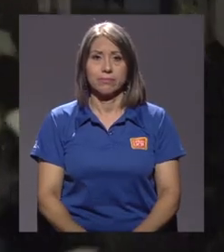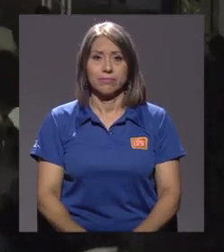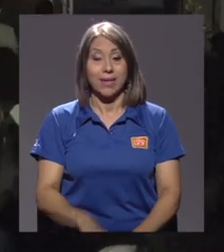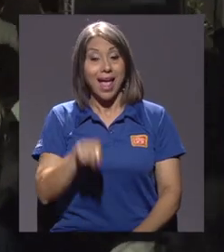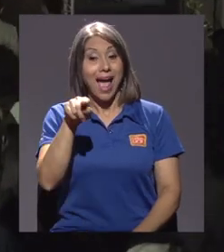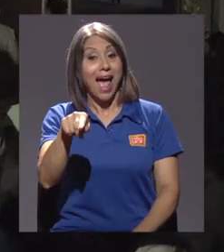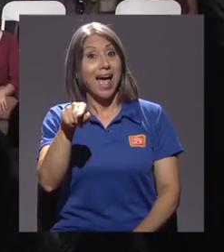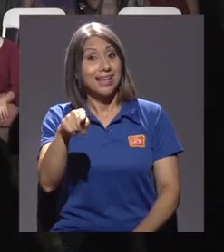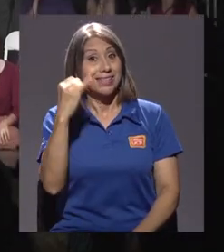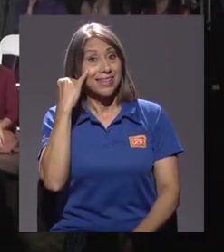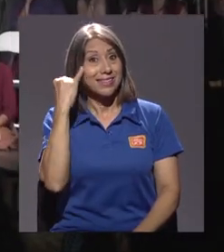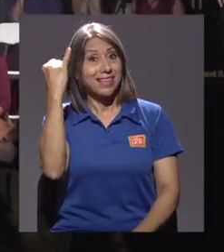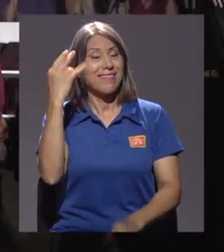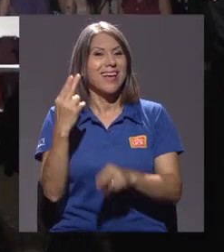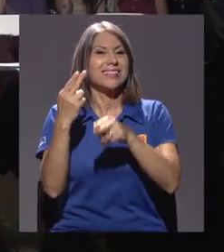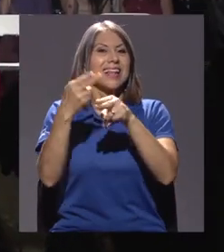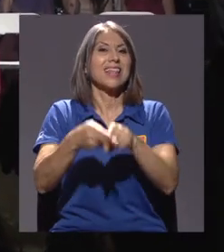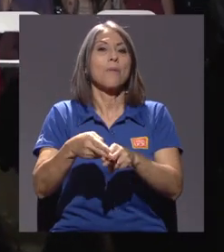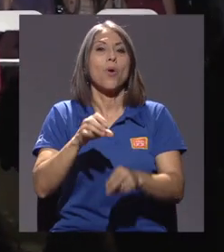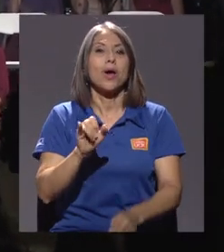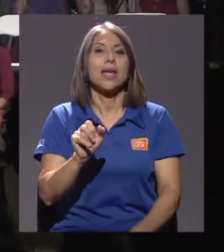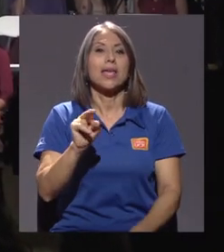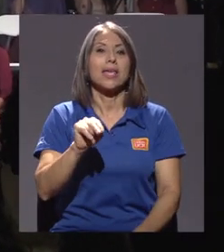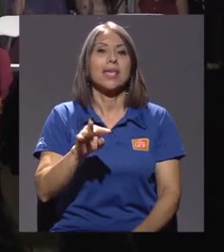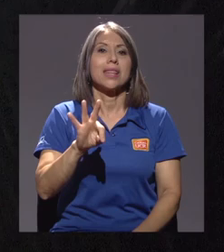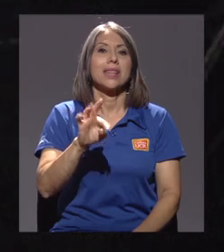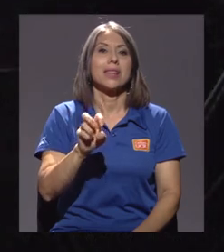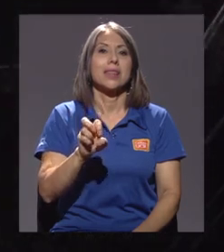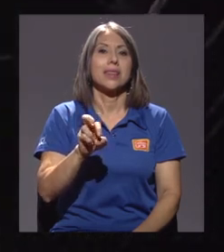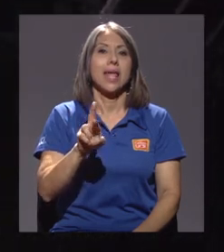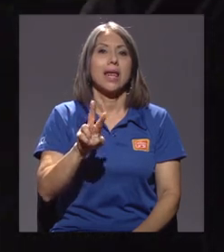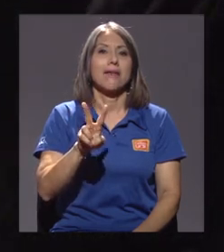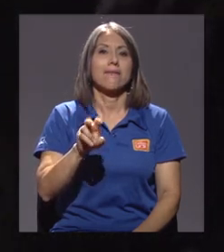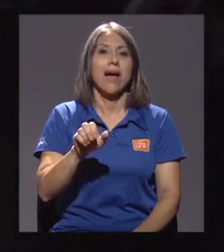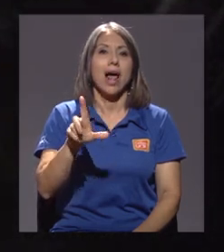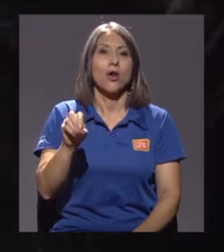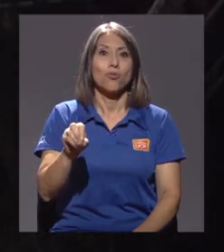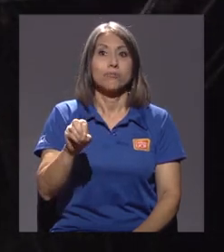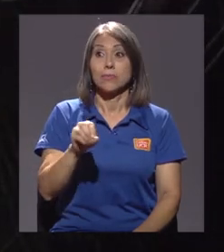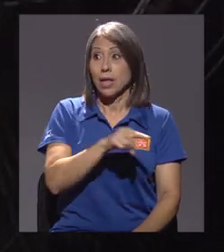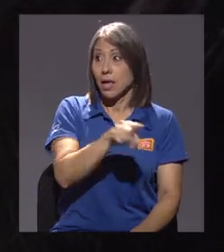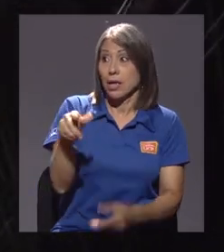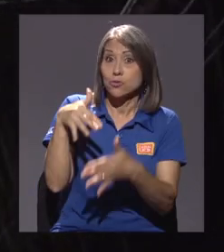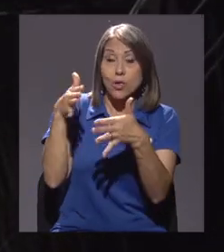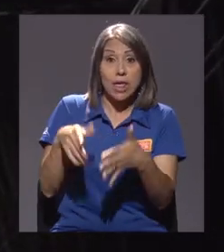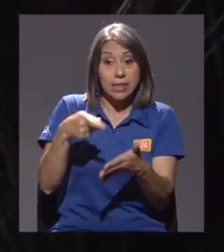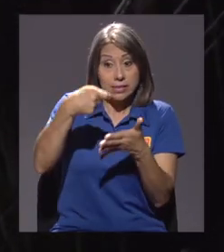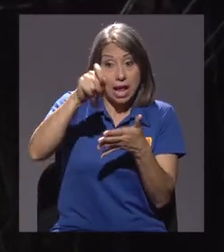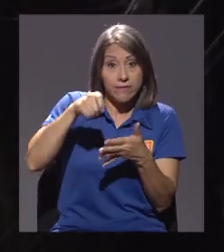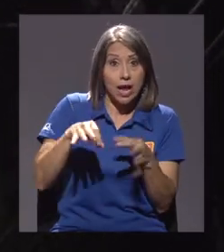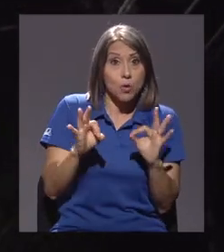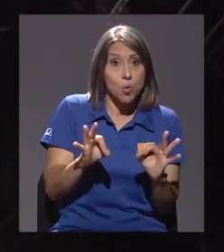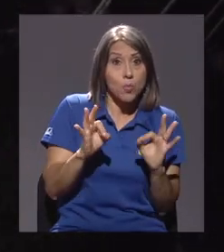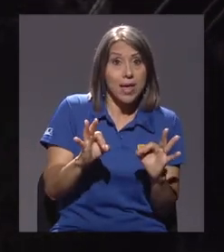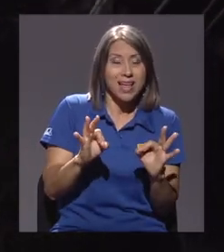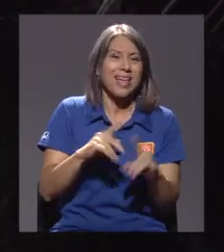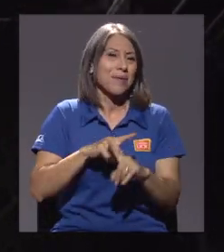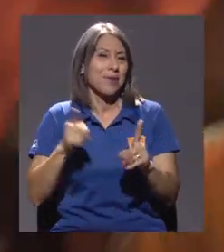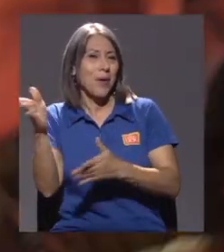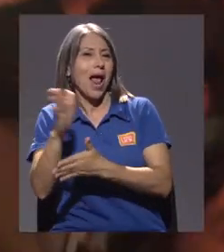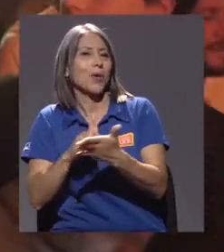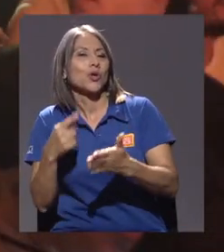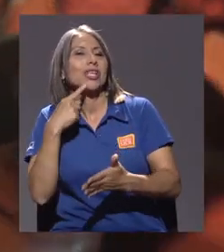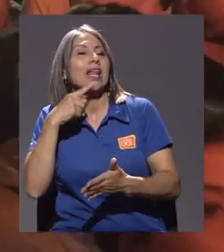A esta iniciativa se le llamó Intervalo y aunque fue muy bien calificada por el estudiantado, algunos señalaron que